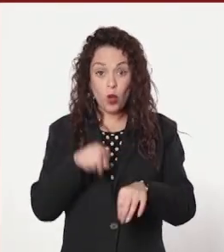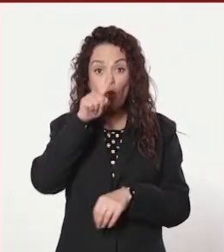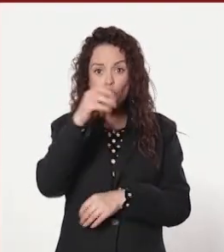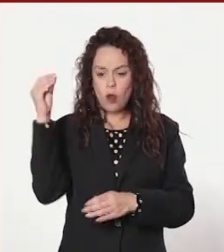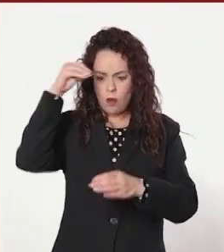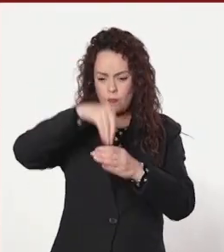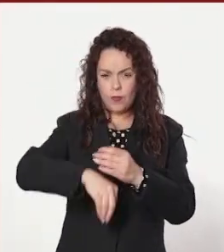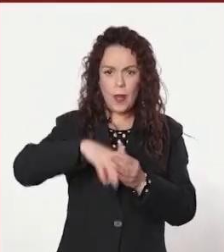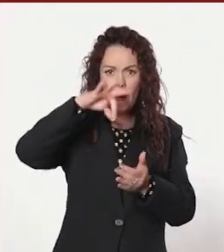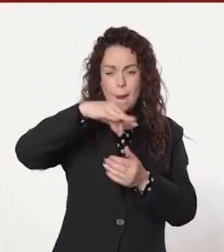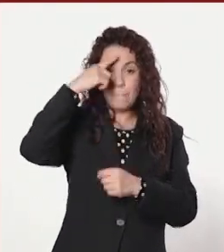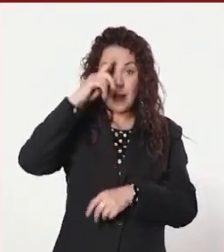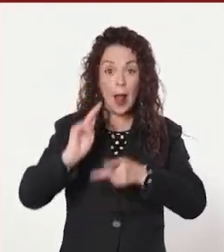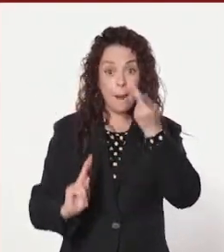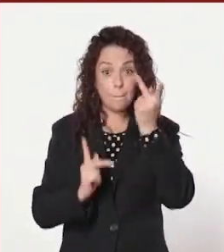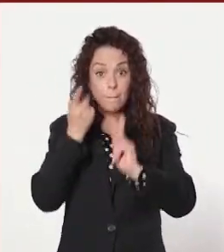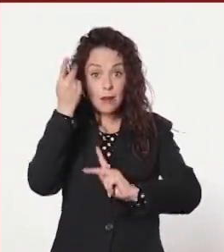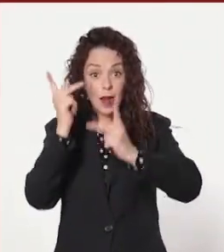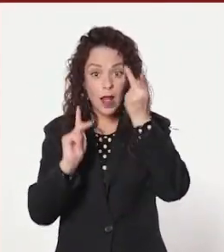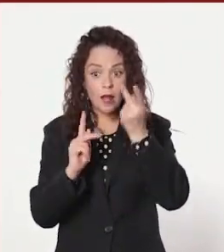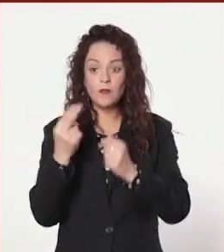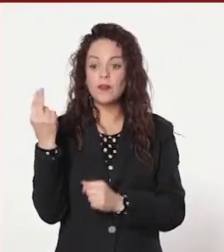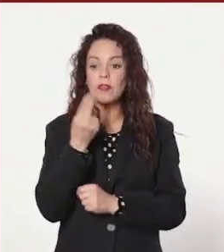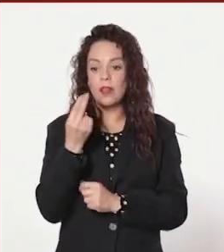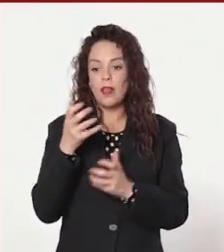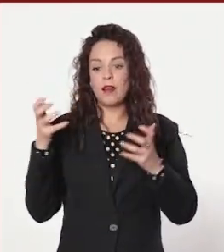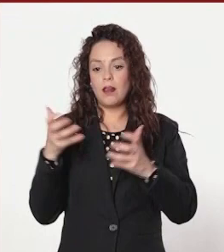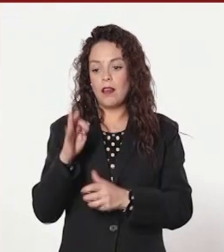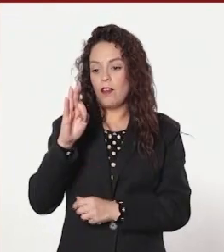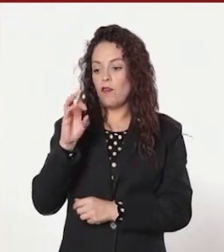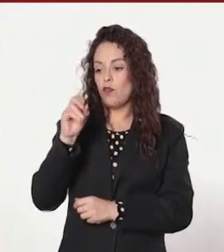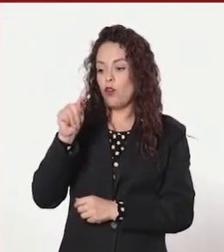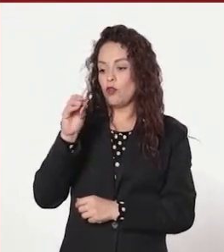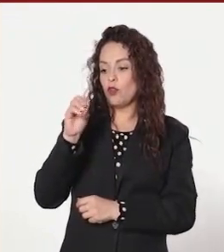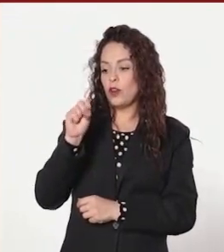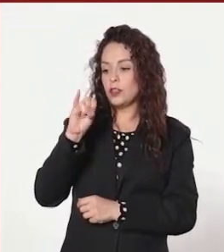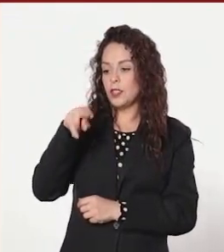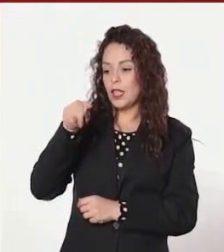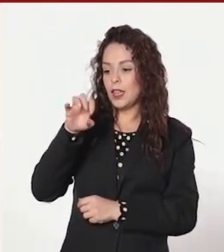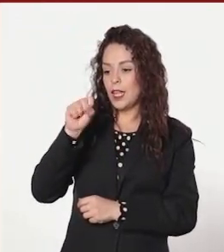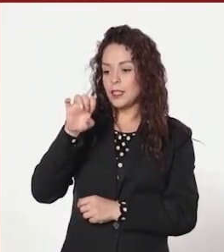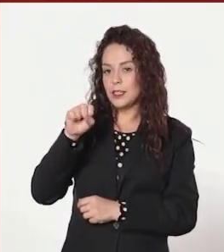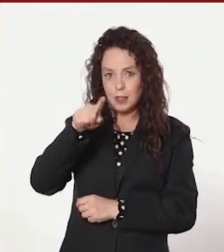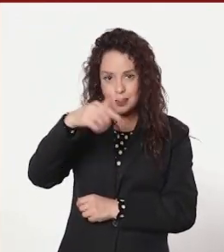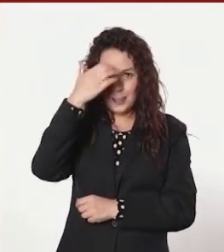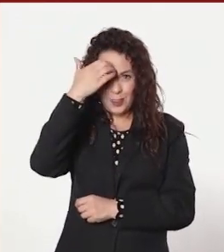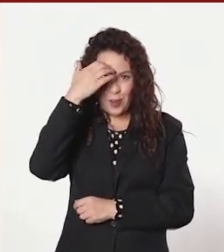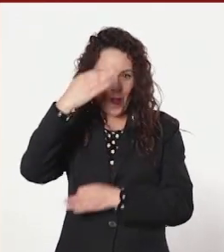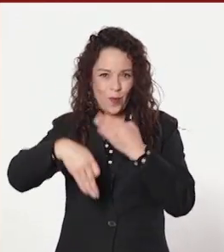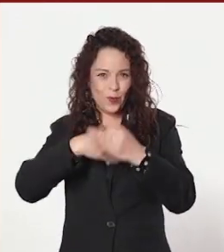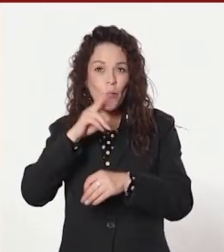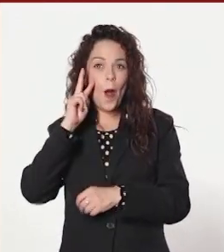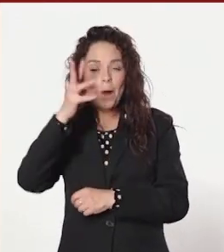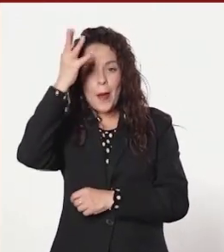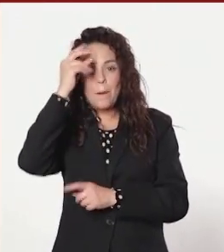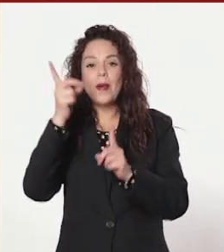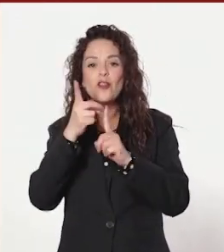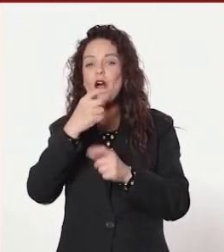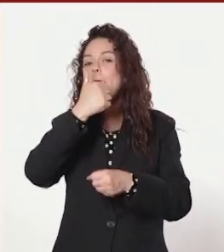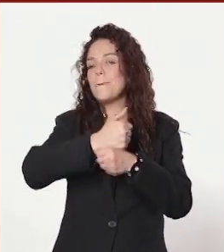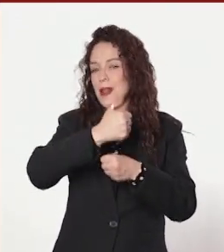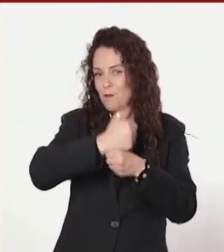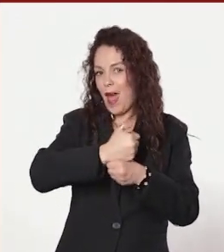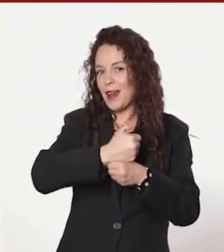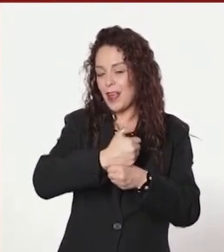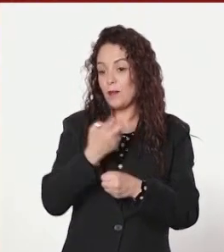planta para vivir necesita hacer la fotosíntesis. Creo que todos vimos esa parte en la primaria, ¿no? Para hacer esta fotosíntesis, la